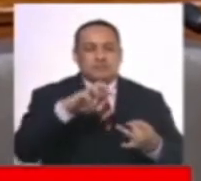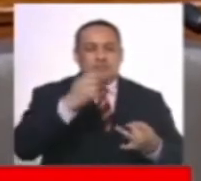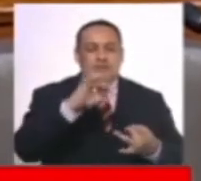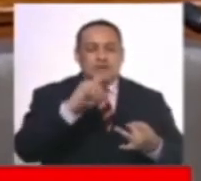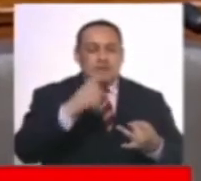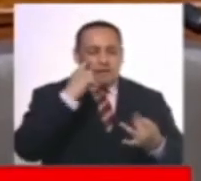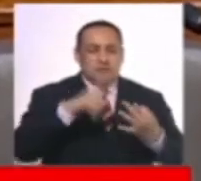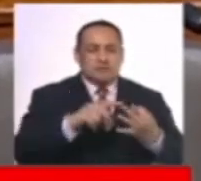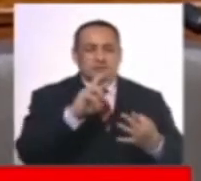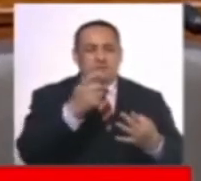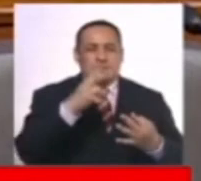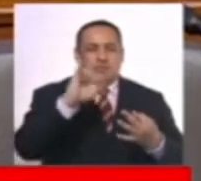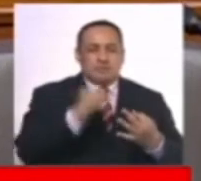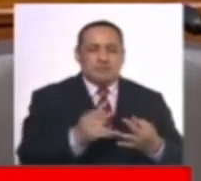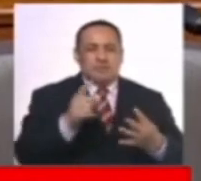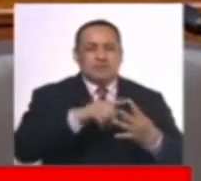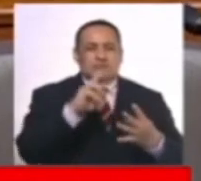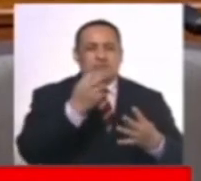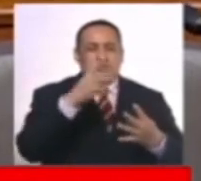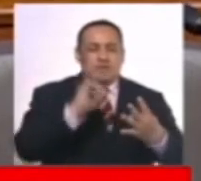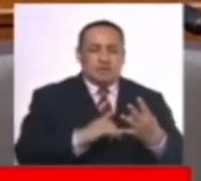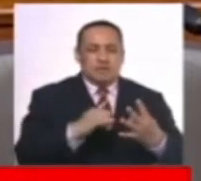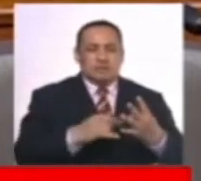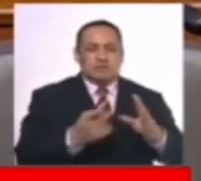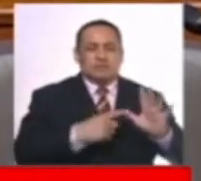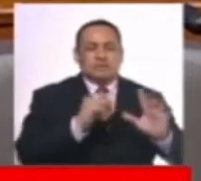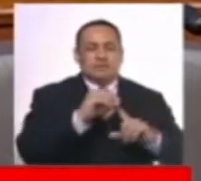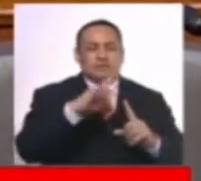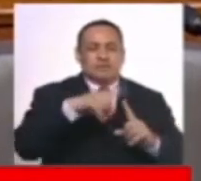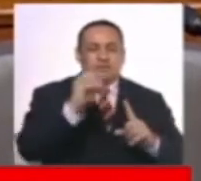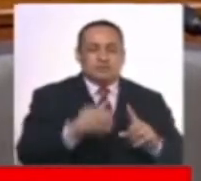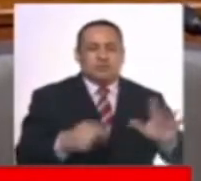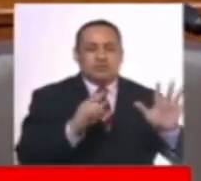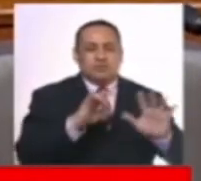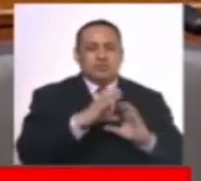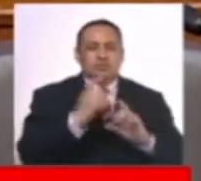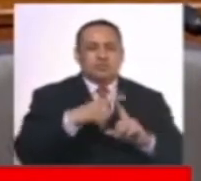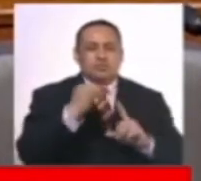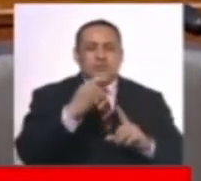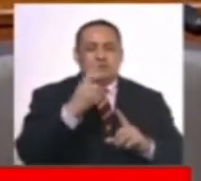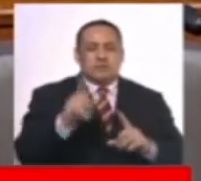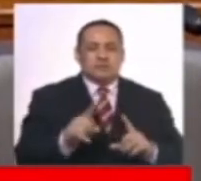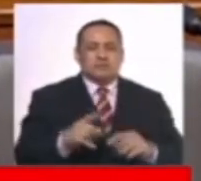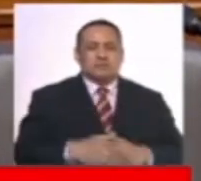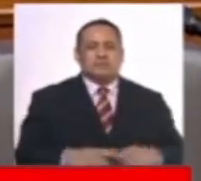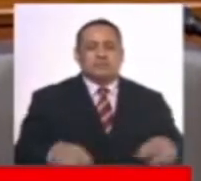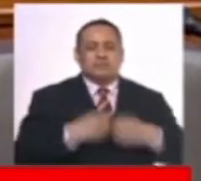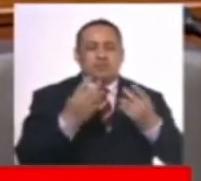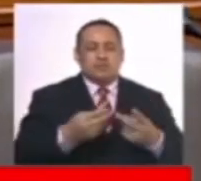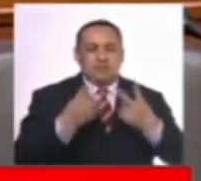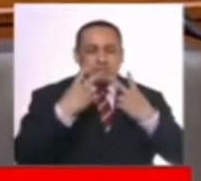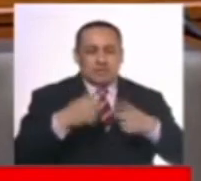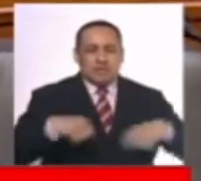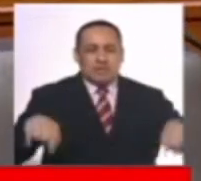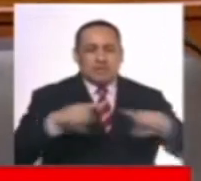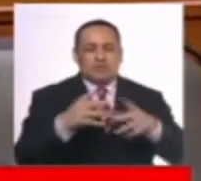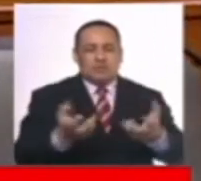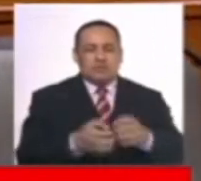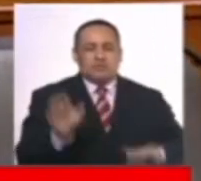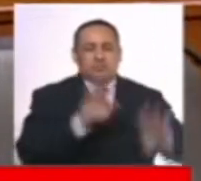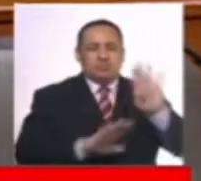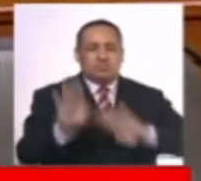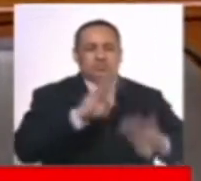Palacios, Rivas, Varas, Quito y Gutiérrez. Porque intentaron blindar a